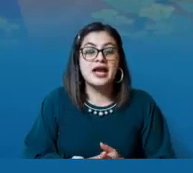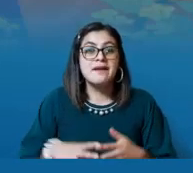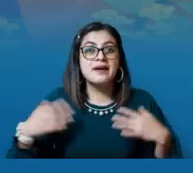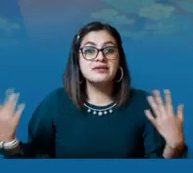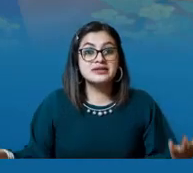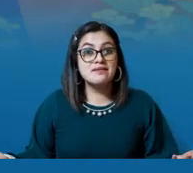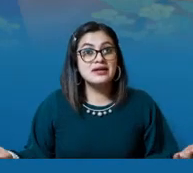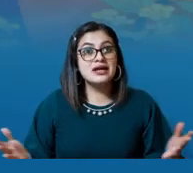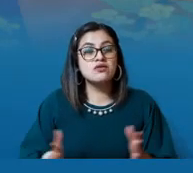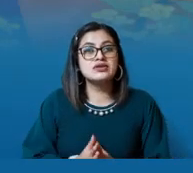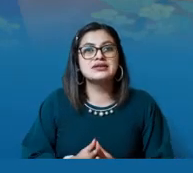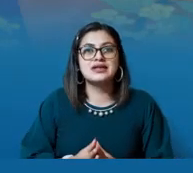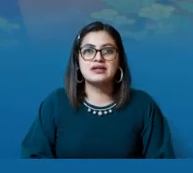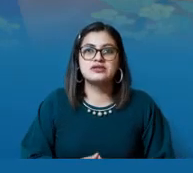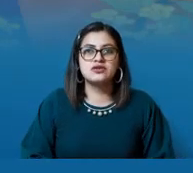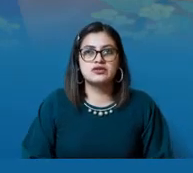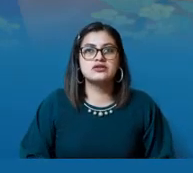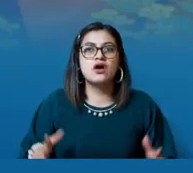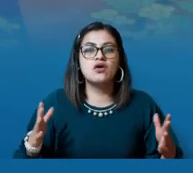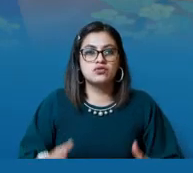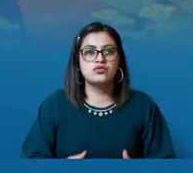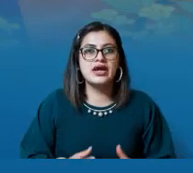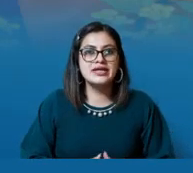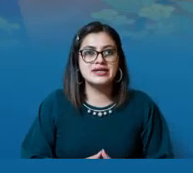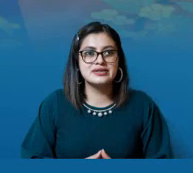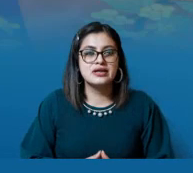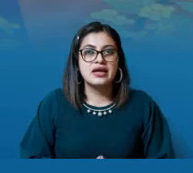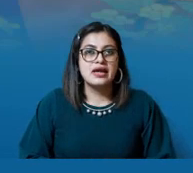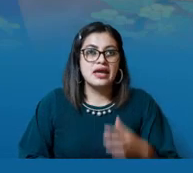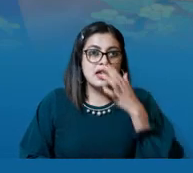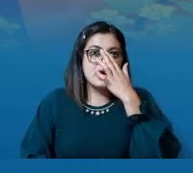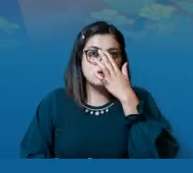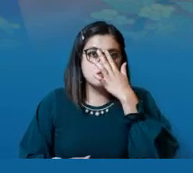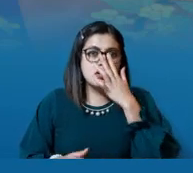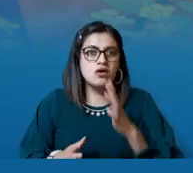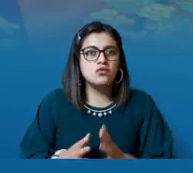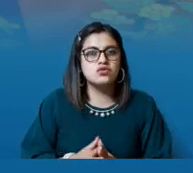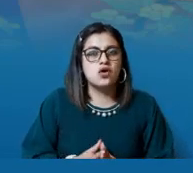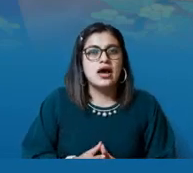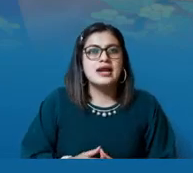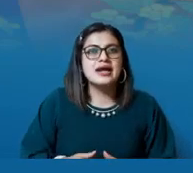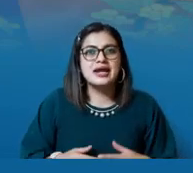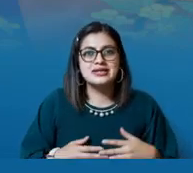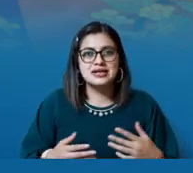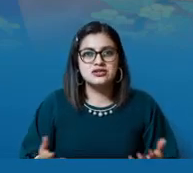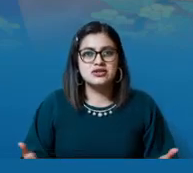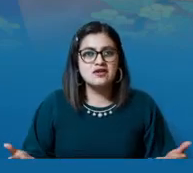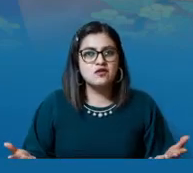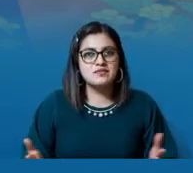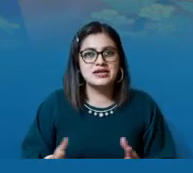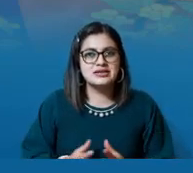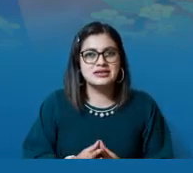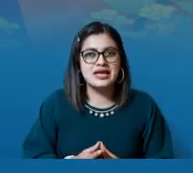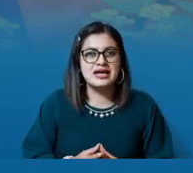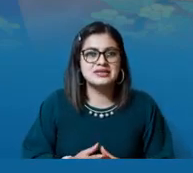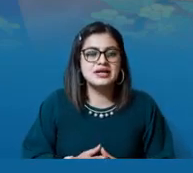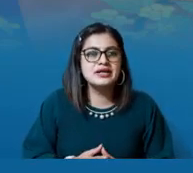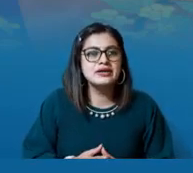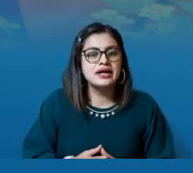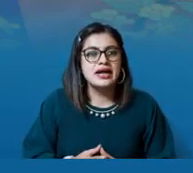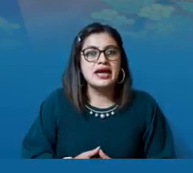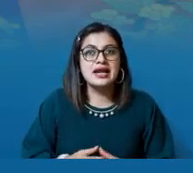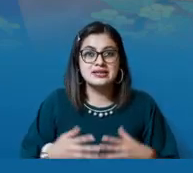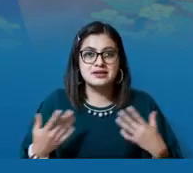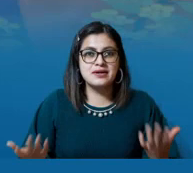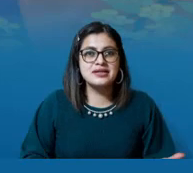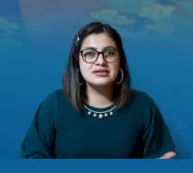Ahora bien, vamos a hablar de algunas tradiciones hondureñas. Número 1, la realización de alfombras de